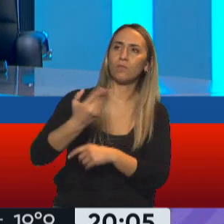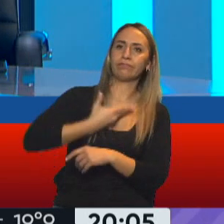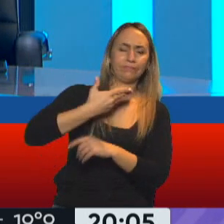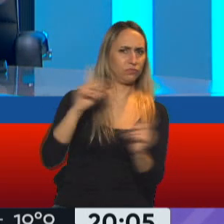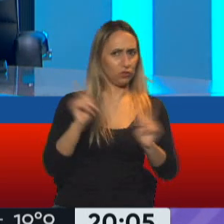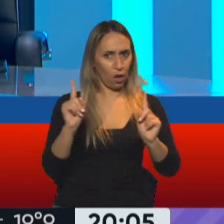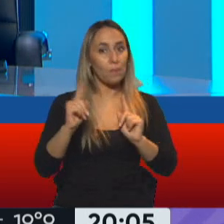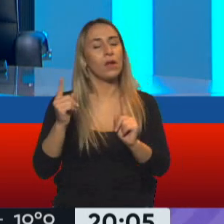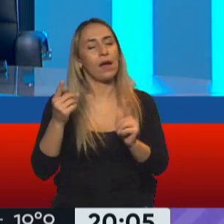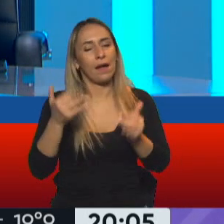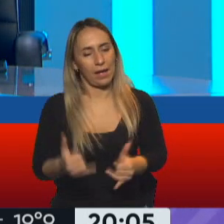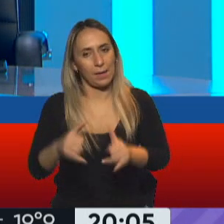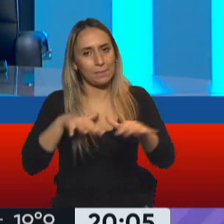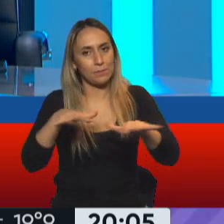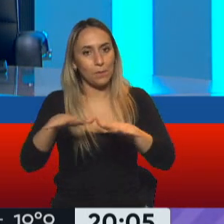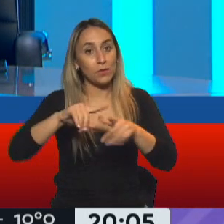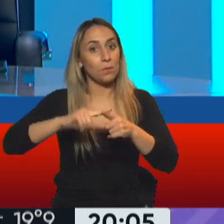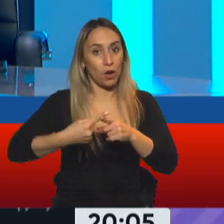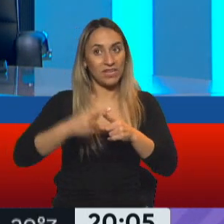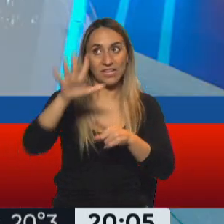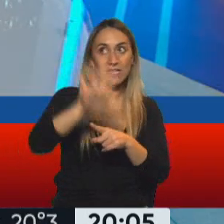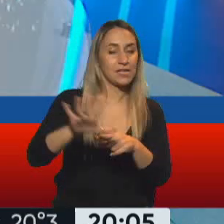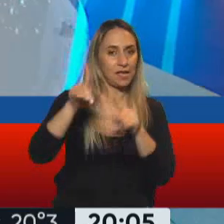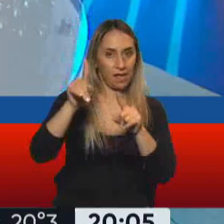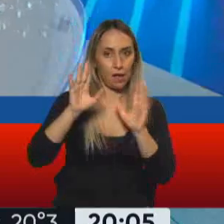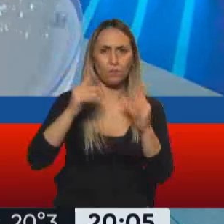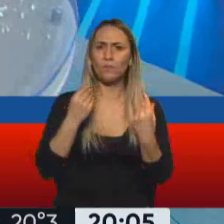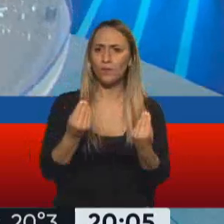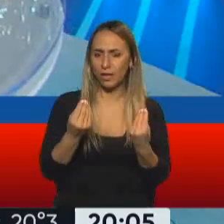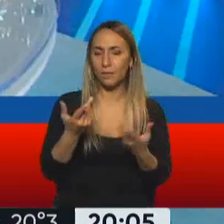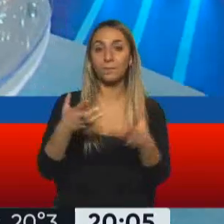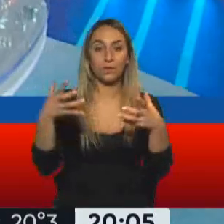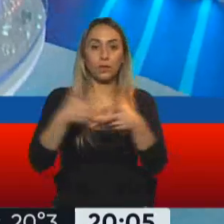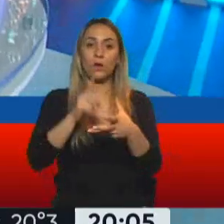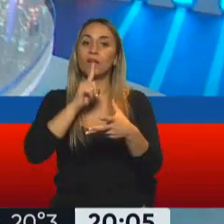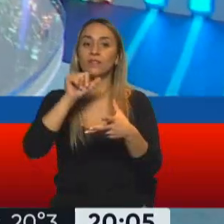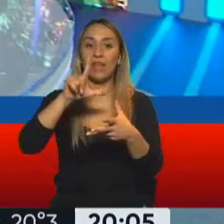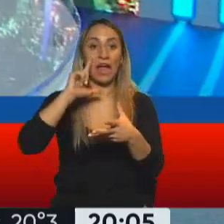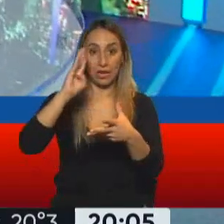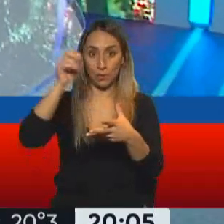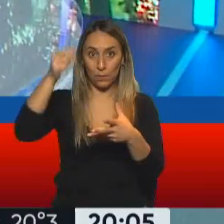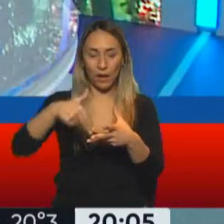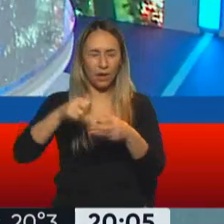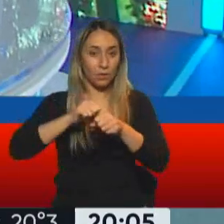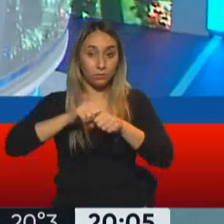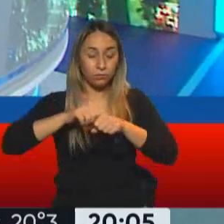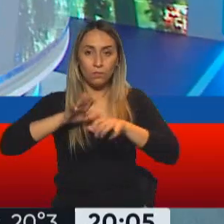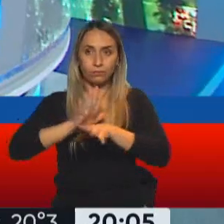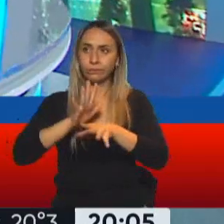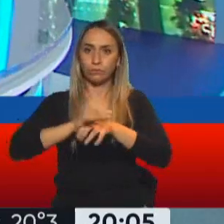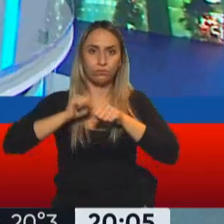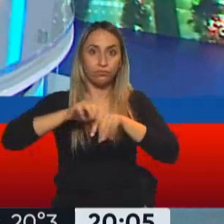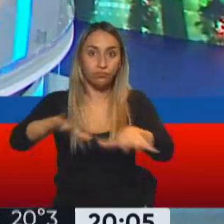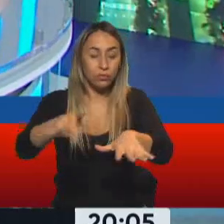genera un movimiento en la política global, porque estamos hablando de una avanzada talibán que se dio de manera muy rápida. Estamos hablando